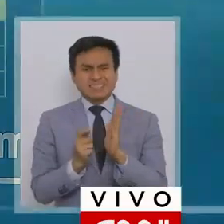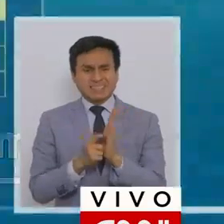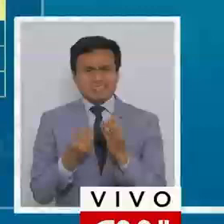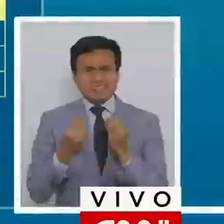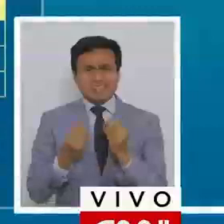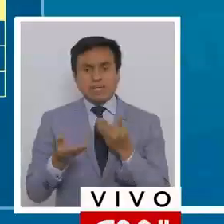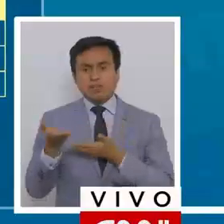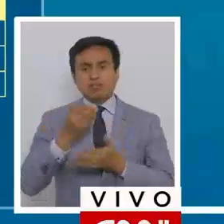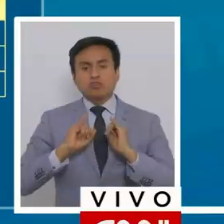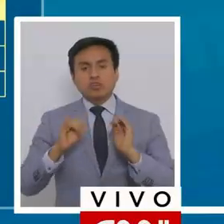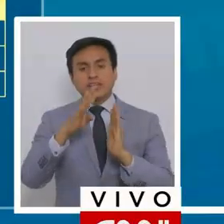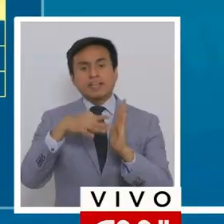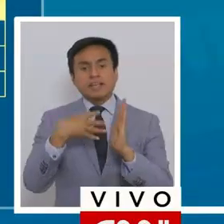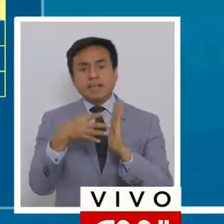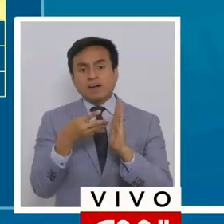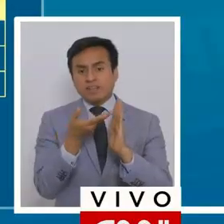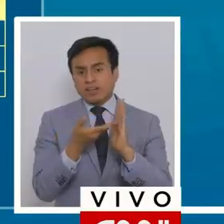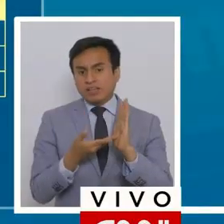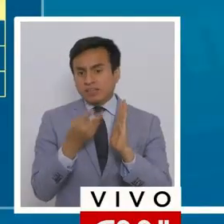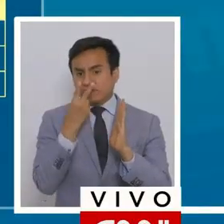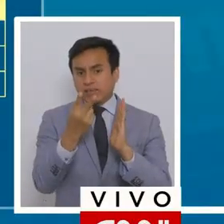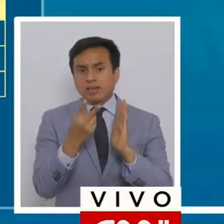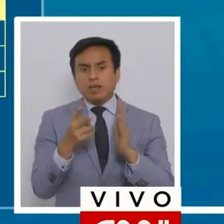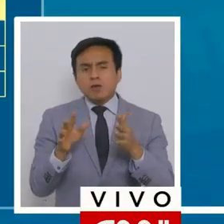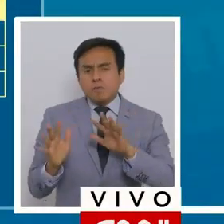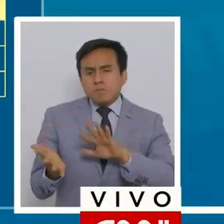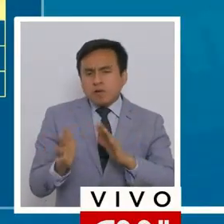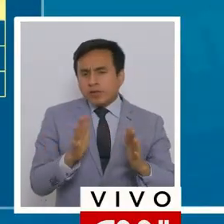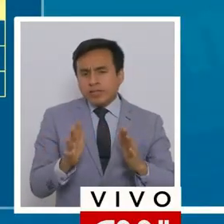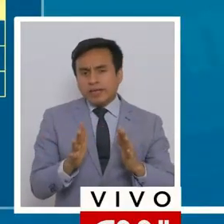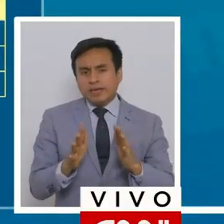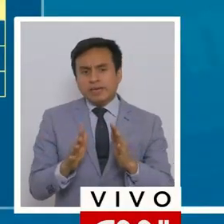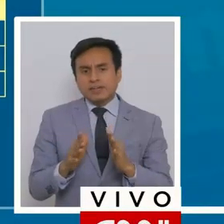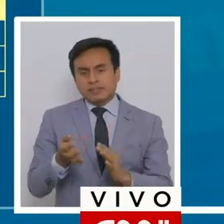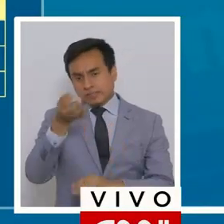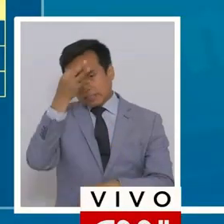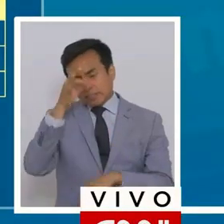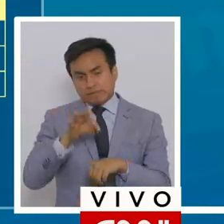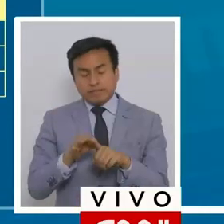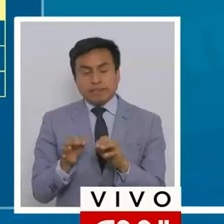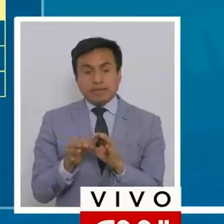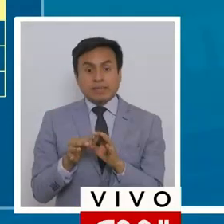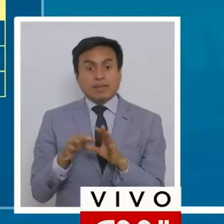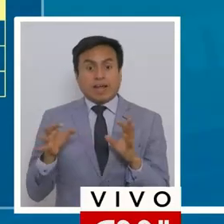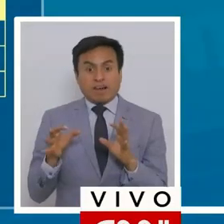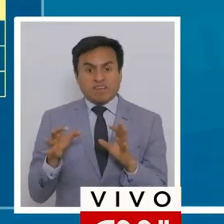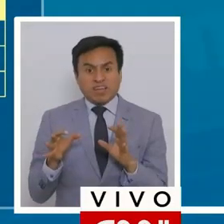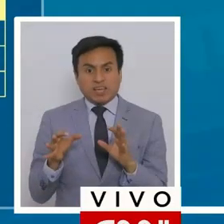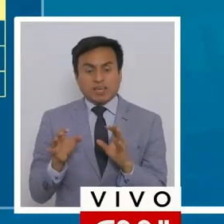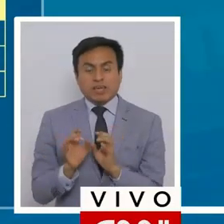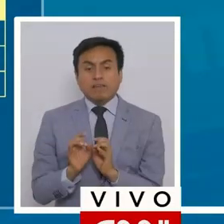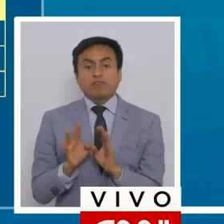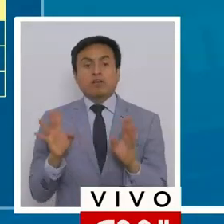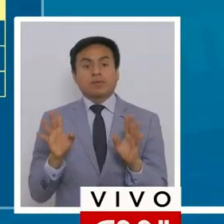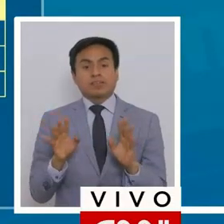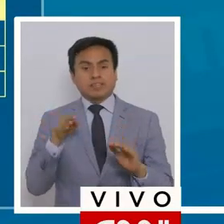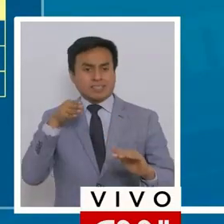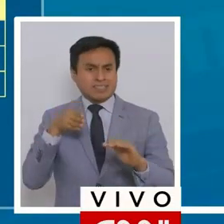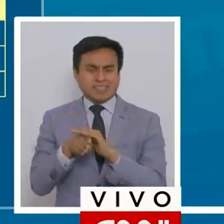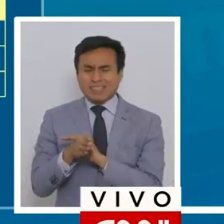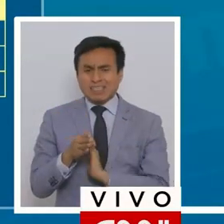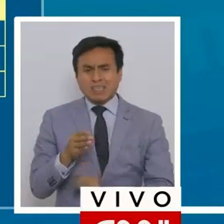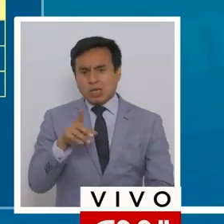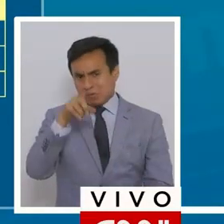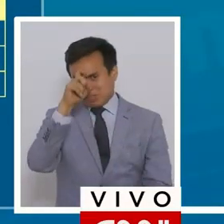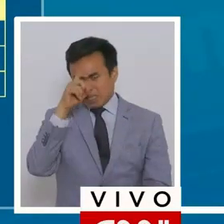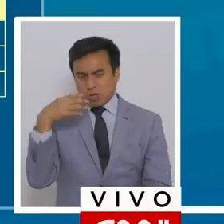nueva actualización de la tabla que evidencia que la probabilidad de desarrollar enfermedad grave y eventualmente requerir la hospitalización